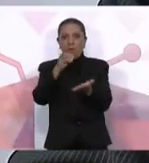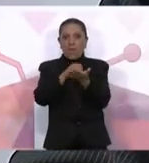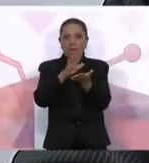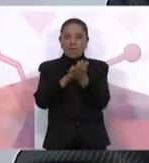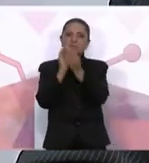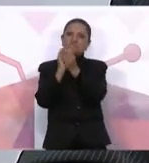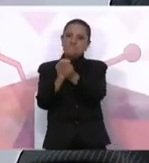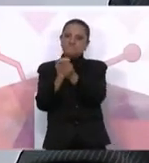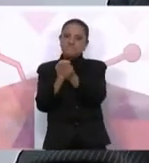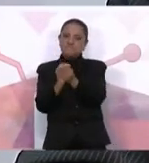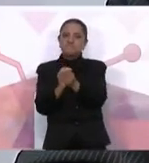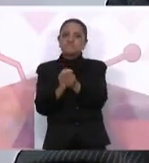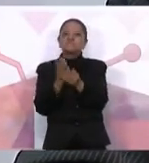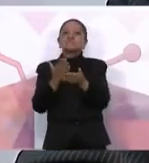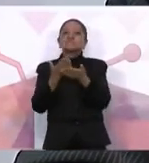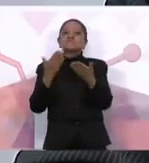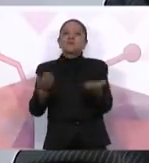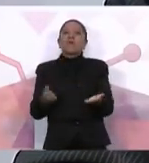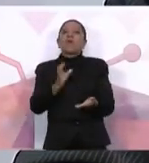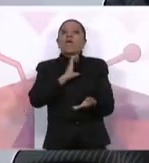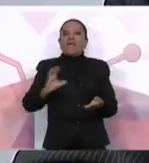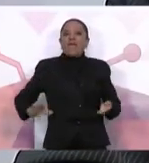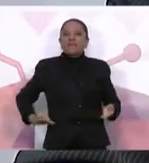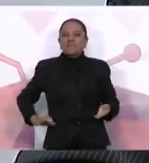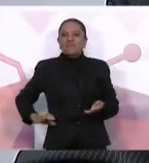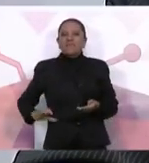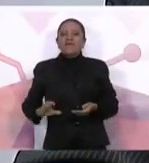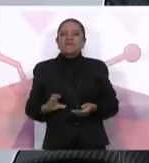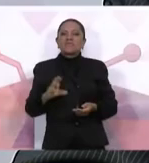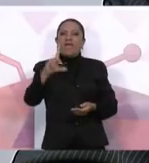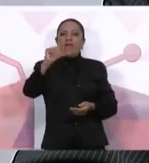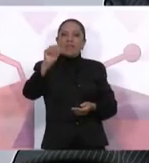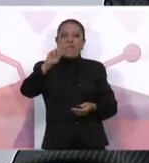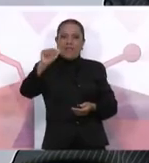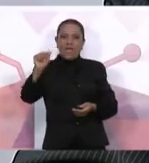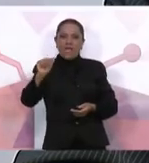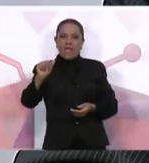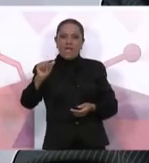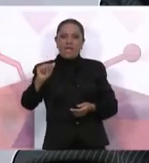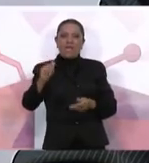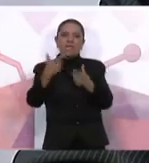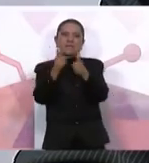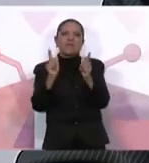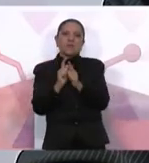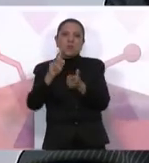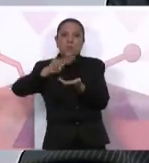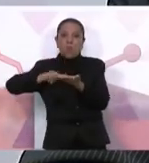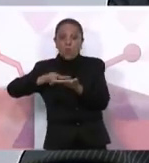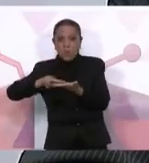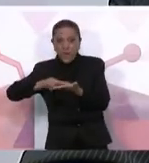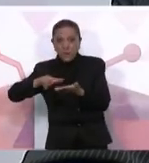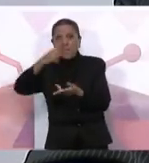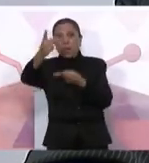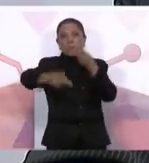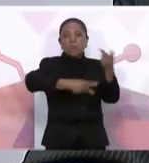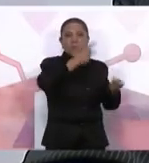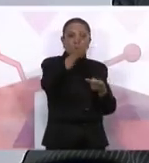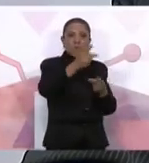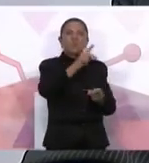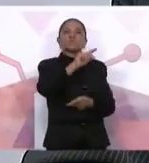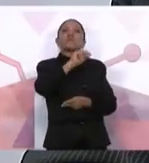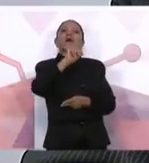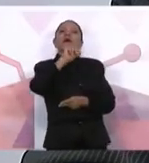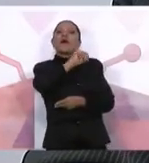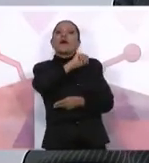partido verde ecologista de méxico nadie luz de la chávez plantea una pregunta hasta por 30 segundos a rodrigo gayosso del